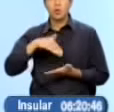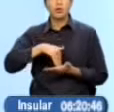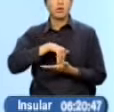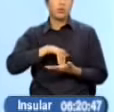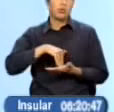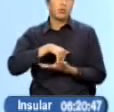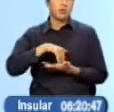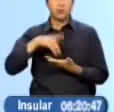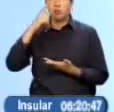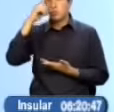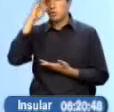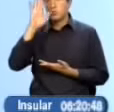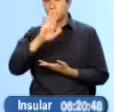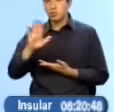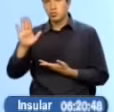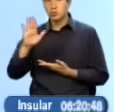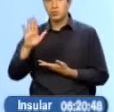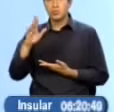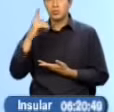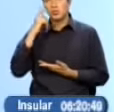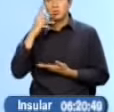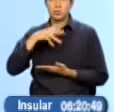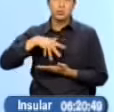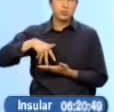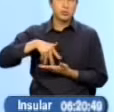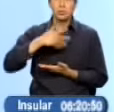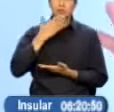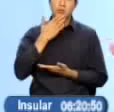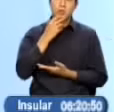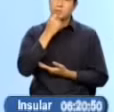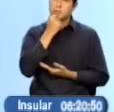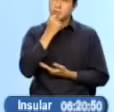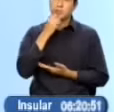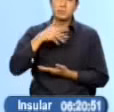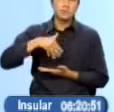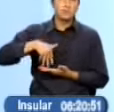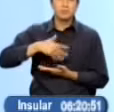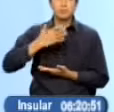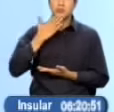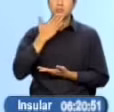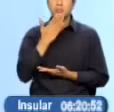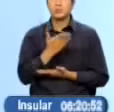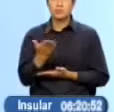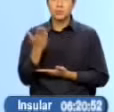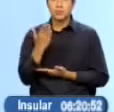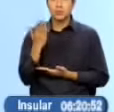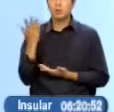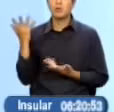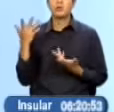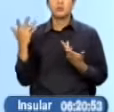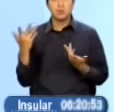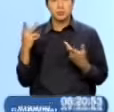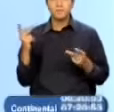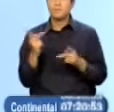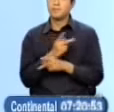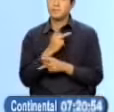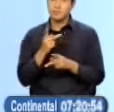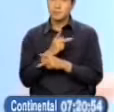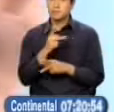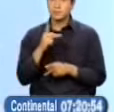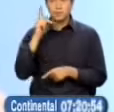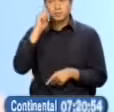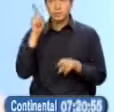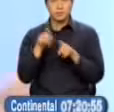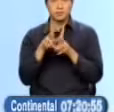porque el gobierno estaba haciendo muy cuestionado más allá de todos lo que significa el golpe de estado y que hay que estar en desacuerdo